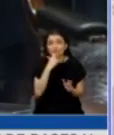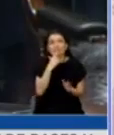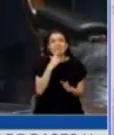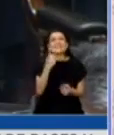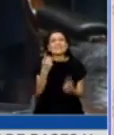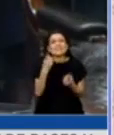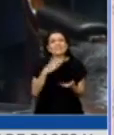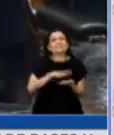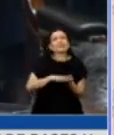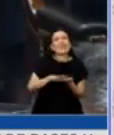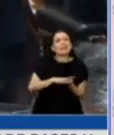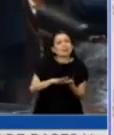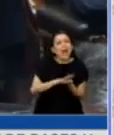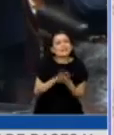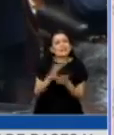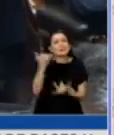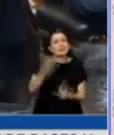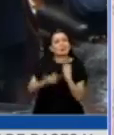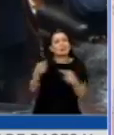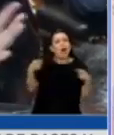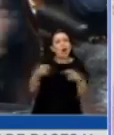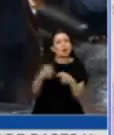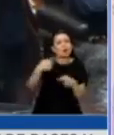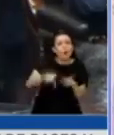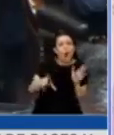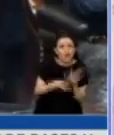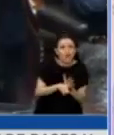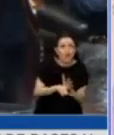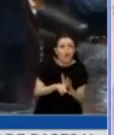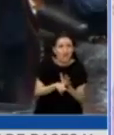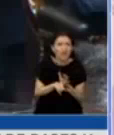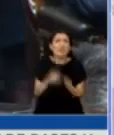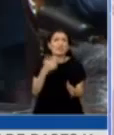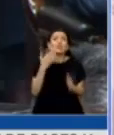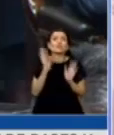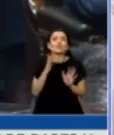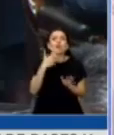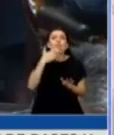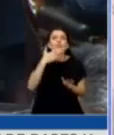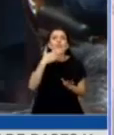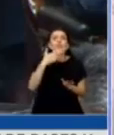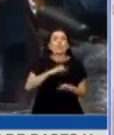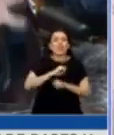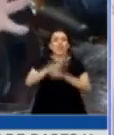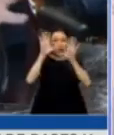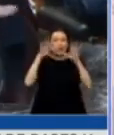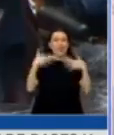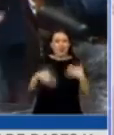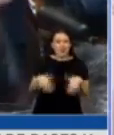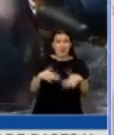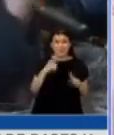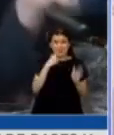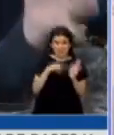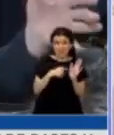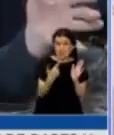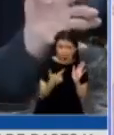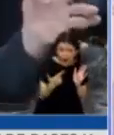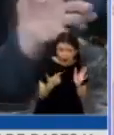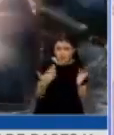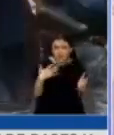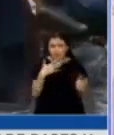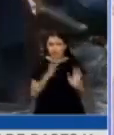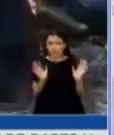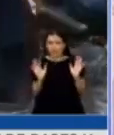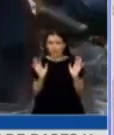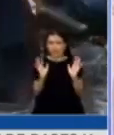para el gobierno nacional y ahora se entiende que artículo por artículo Y seguramente va a